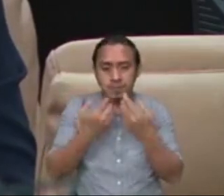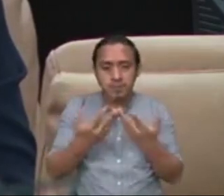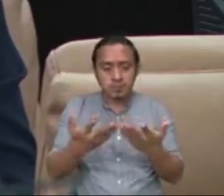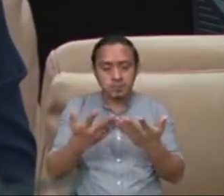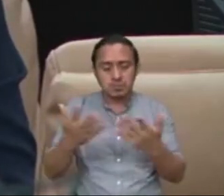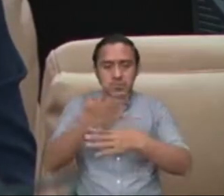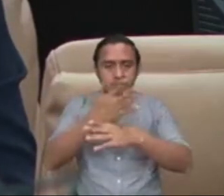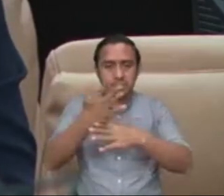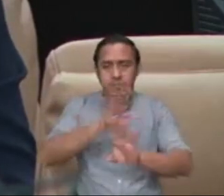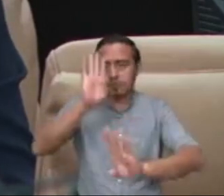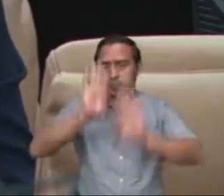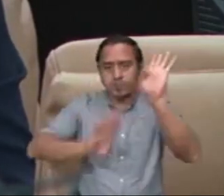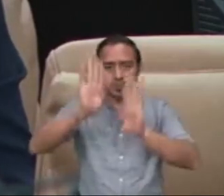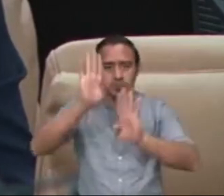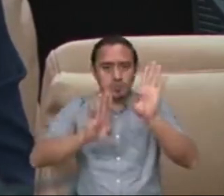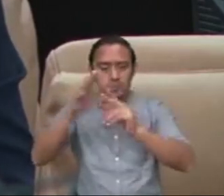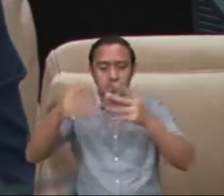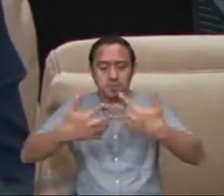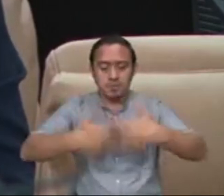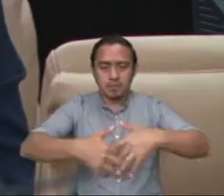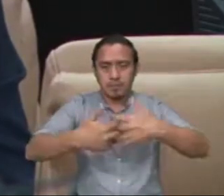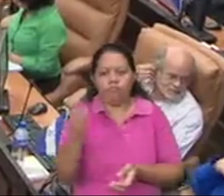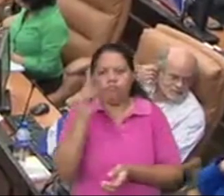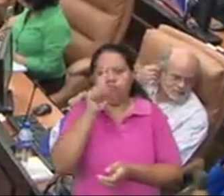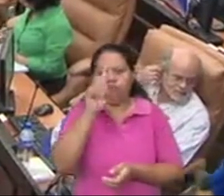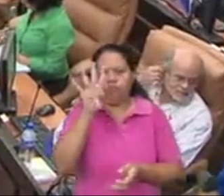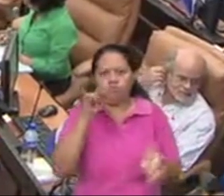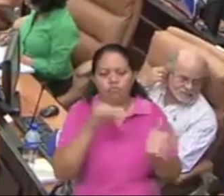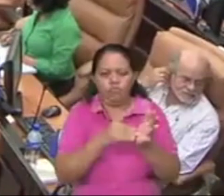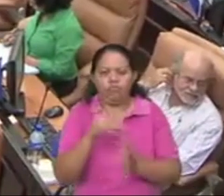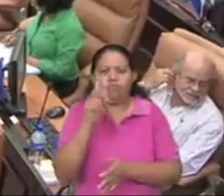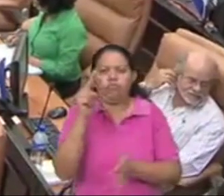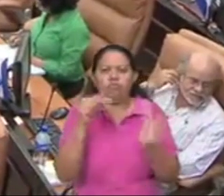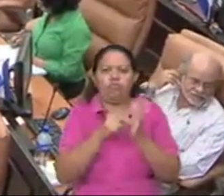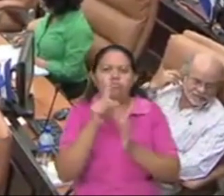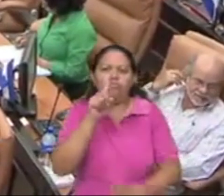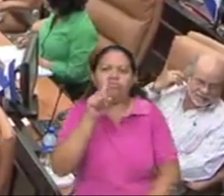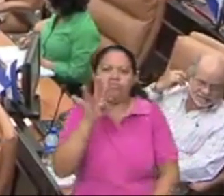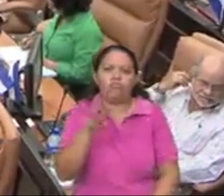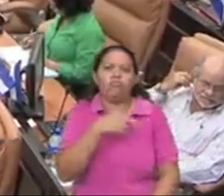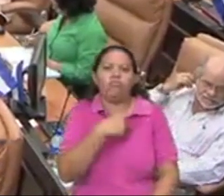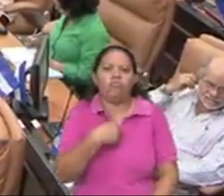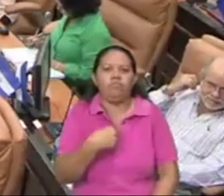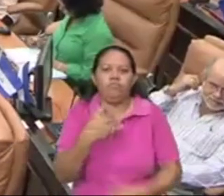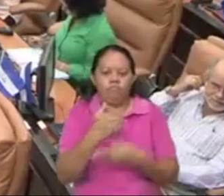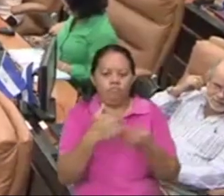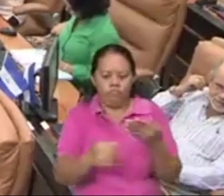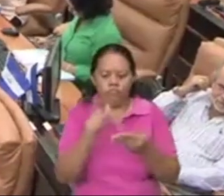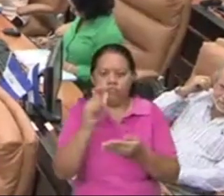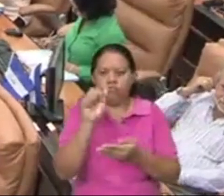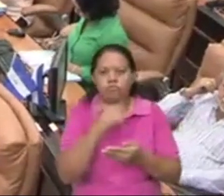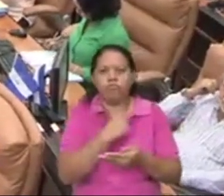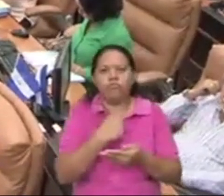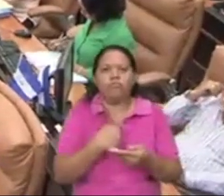de la participación de las empresas privadas. La ley antes referida, orgánica,